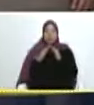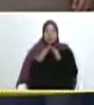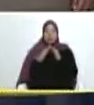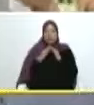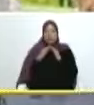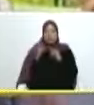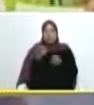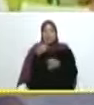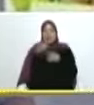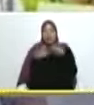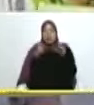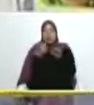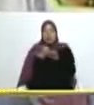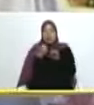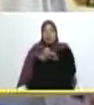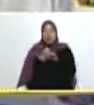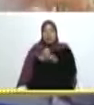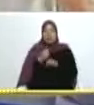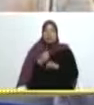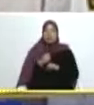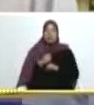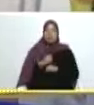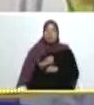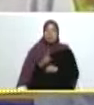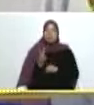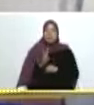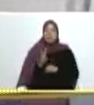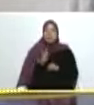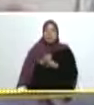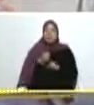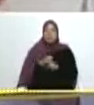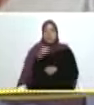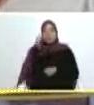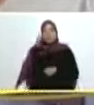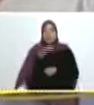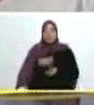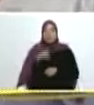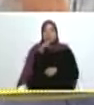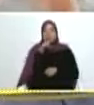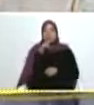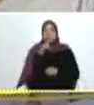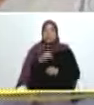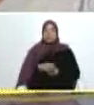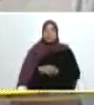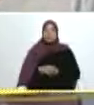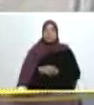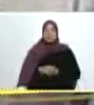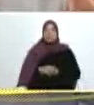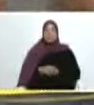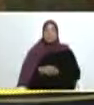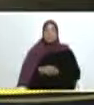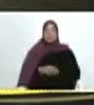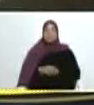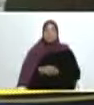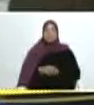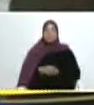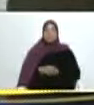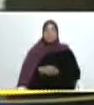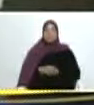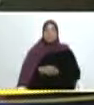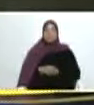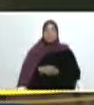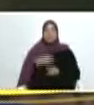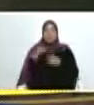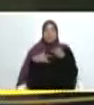gran misión Vivienda Venezuela. Que pasemos también por un proceso de formación,